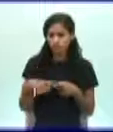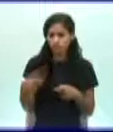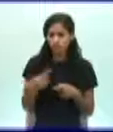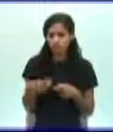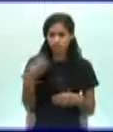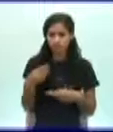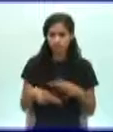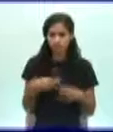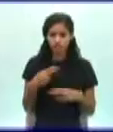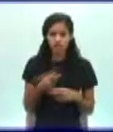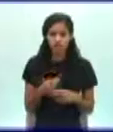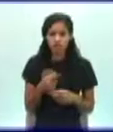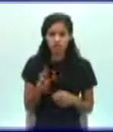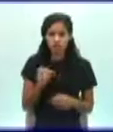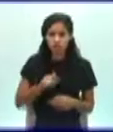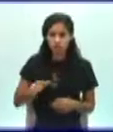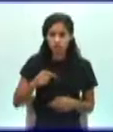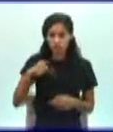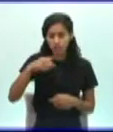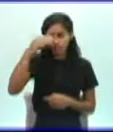del socialismo en Cuba.